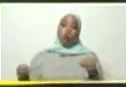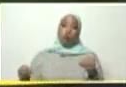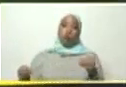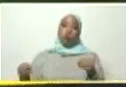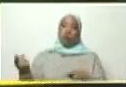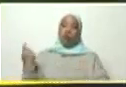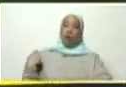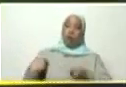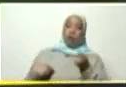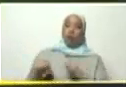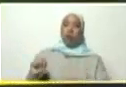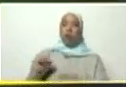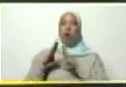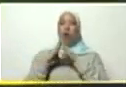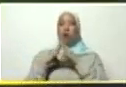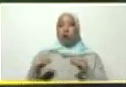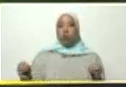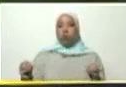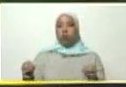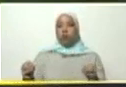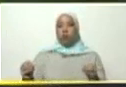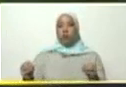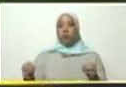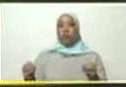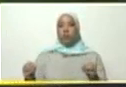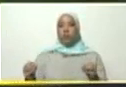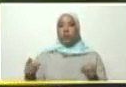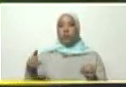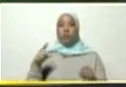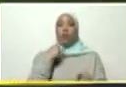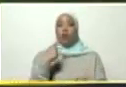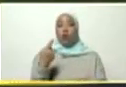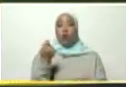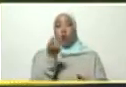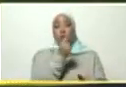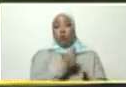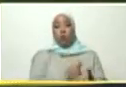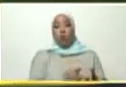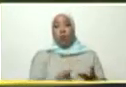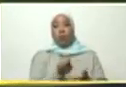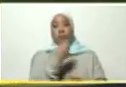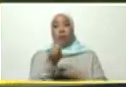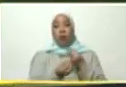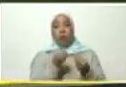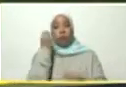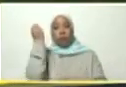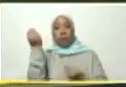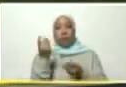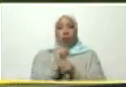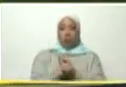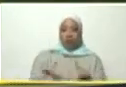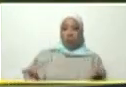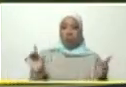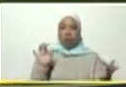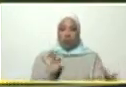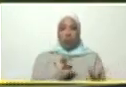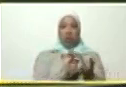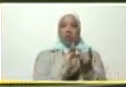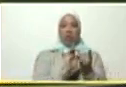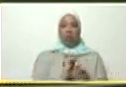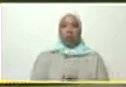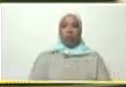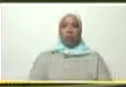del país el proyecto de todos ellos con Fray con agua lo dibuja con la idea de la Democracia directa